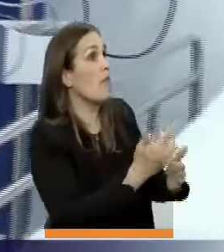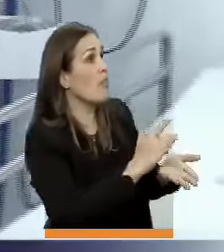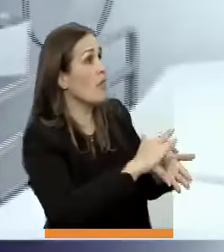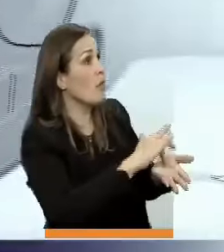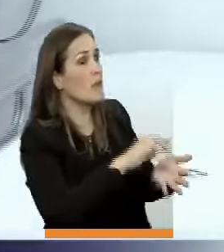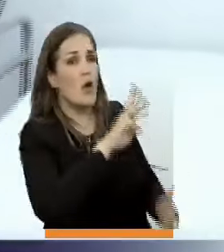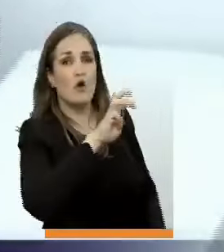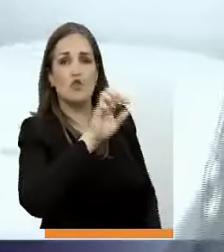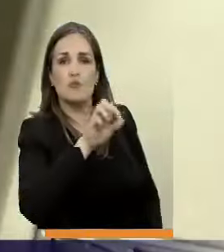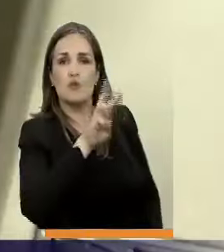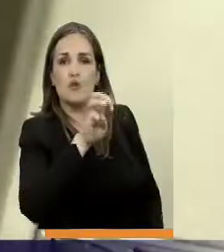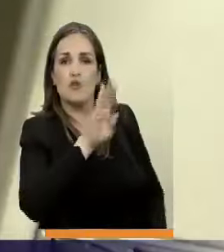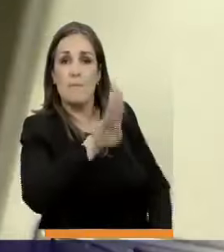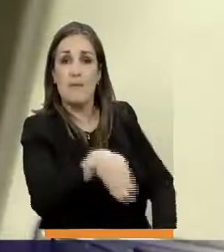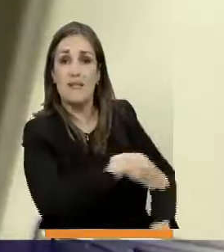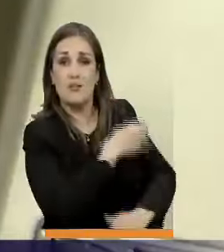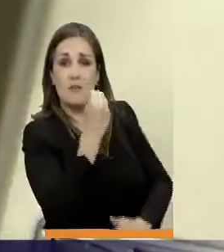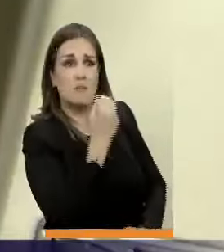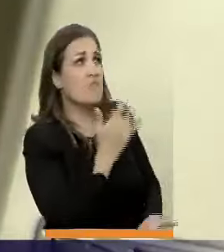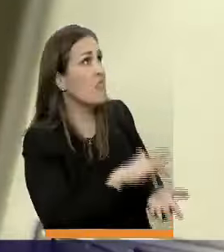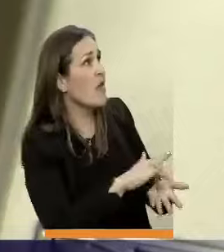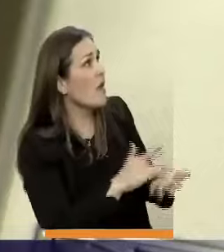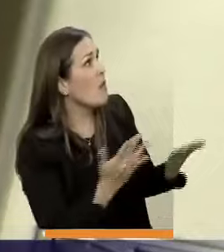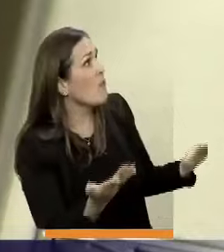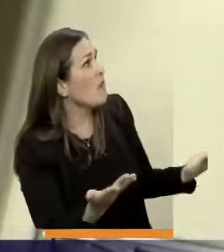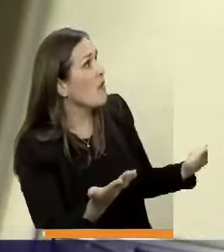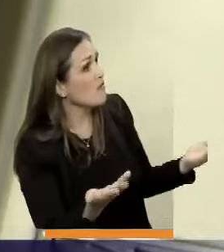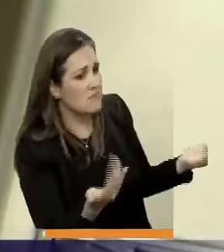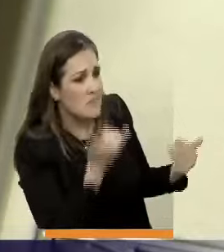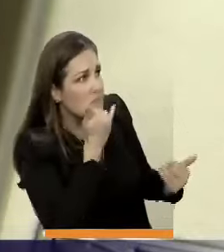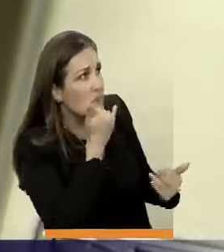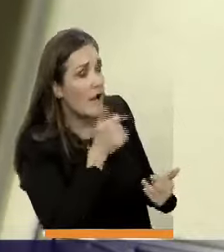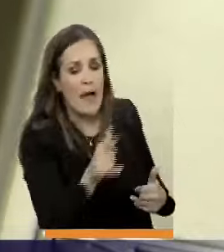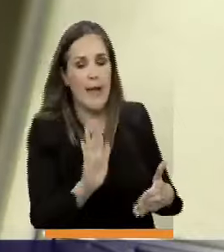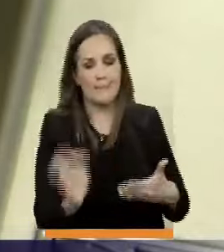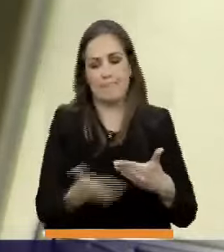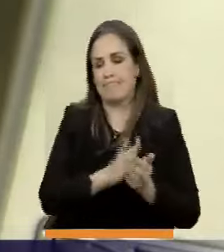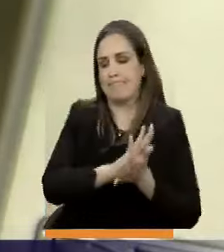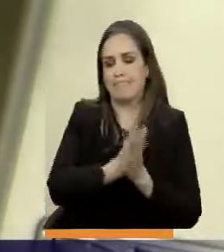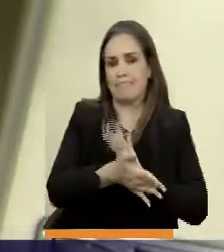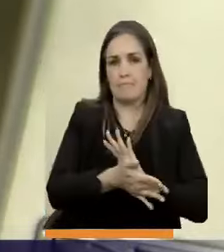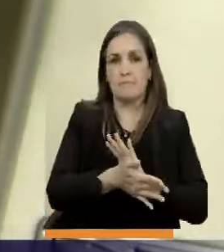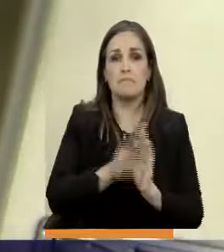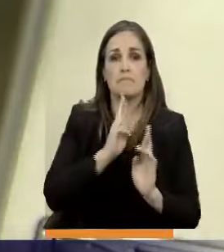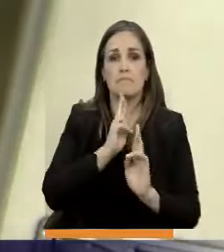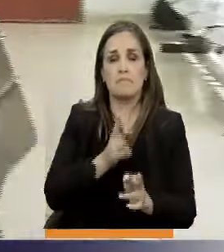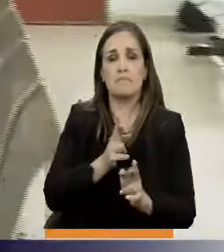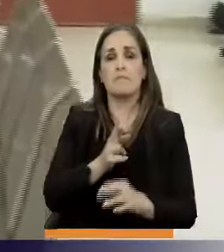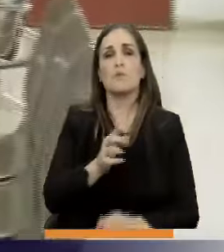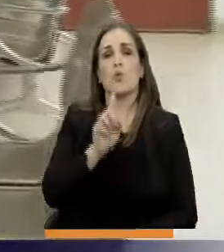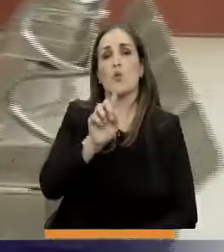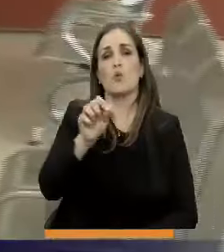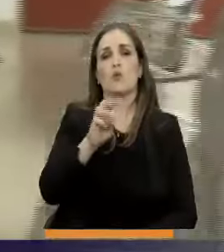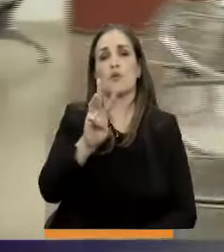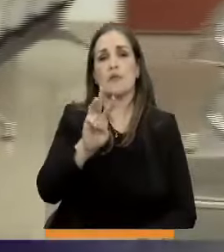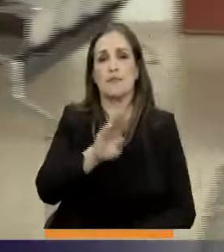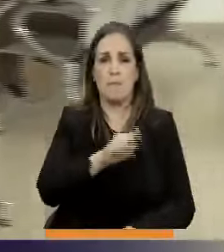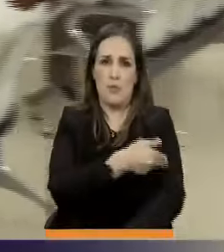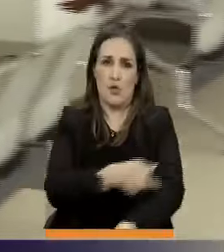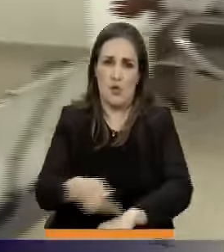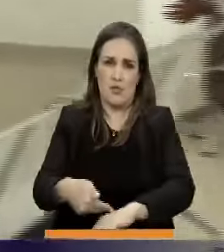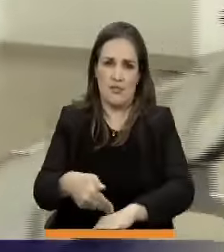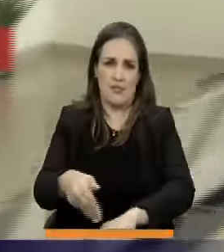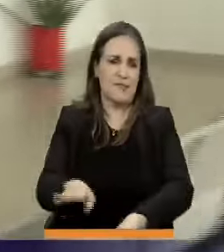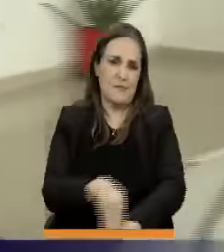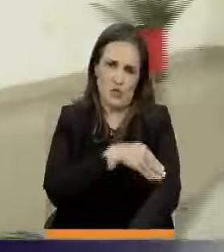billones de pesos, de los que el agente liquidador con presunto conflicto de intereses solo reconoció 1.3 billones. Es decir, que